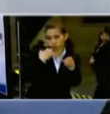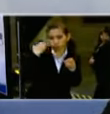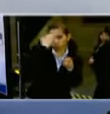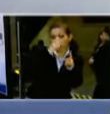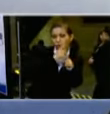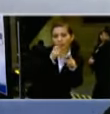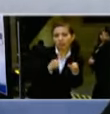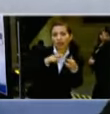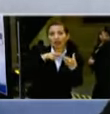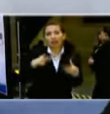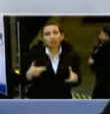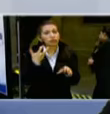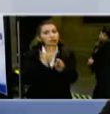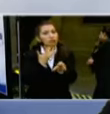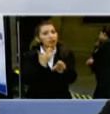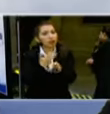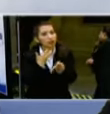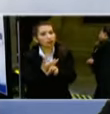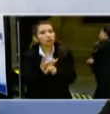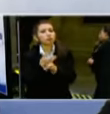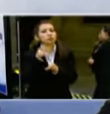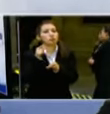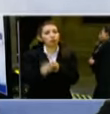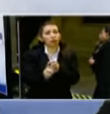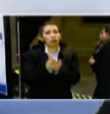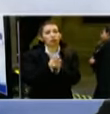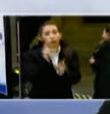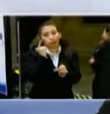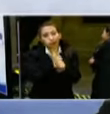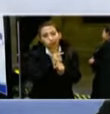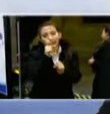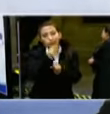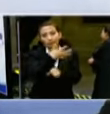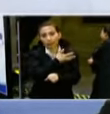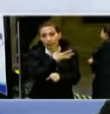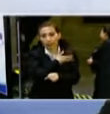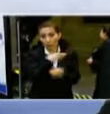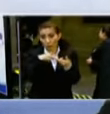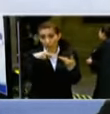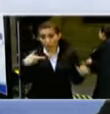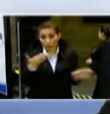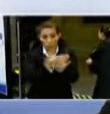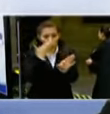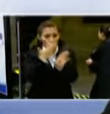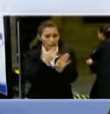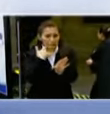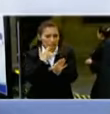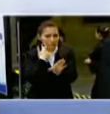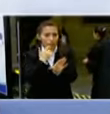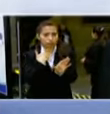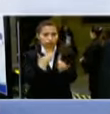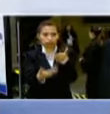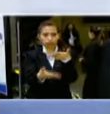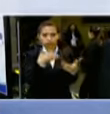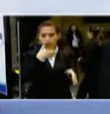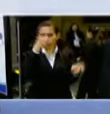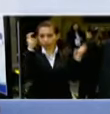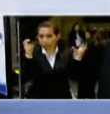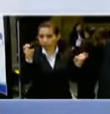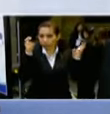dónde está la relación con Estados Unidos, nos vamos a dar cuenta que así como tenemos una relación muy esmerada y muy sofisticada en el